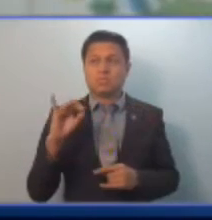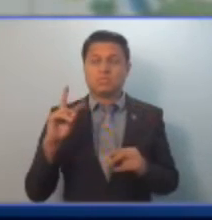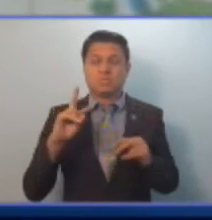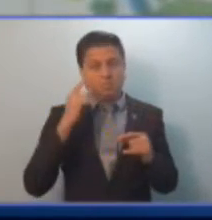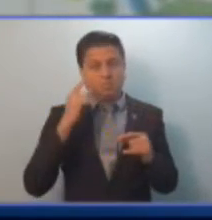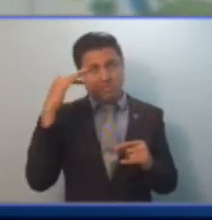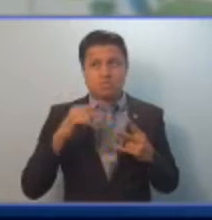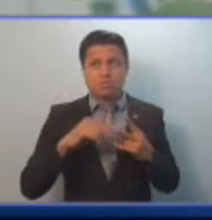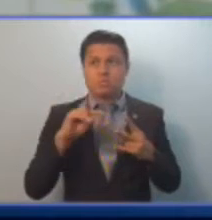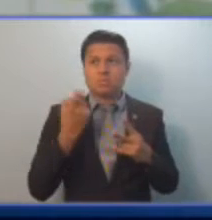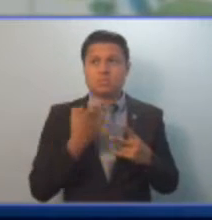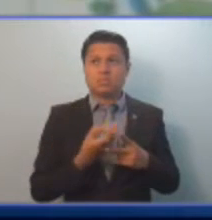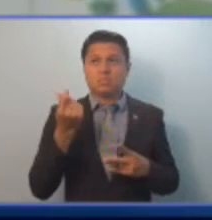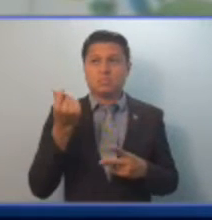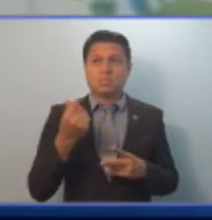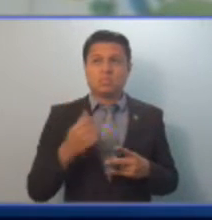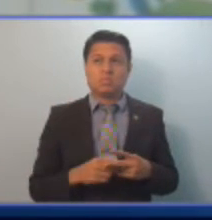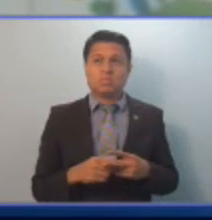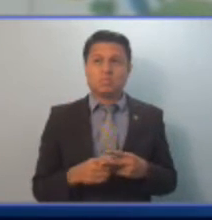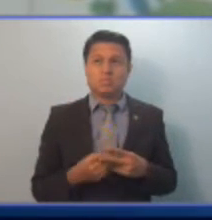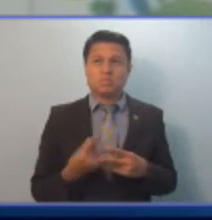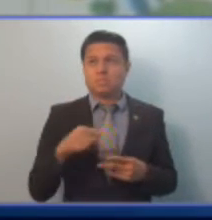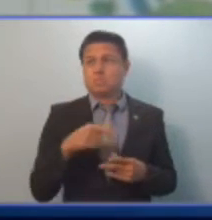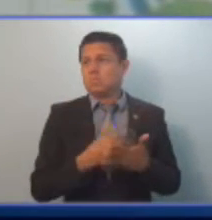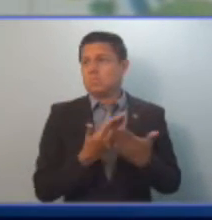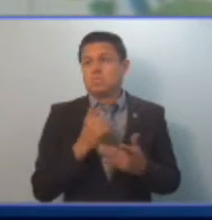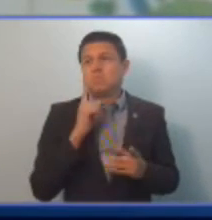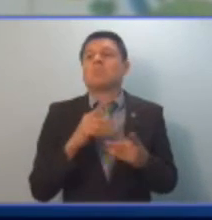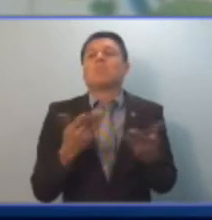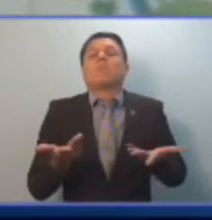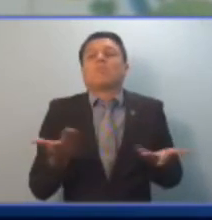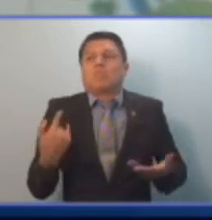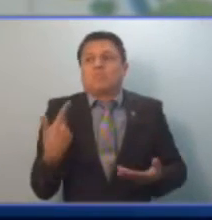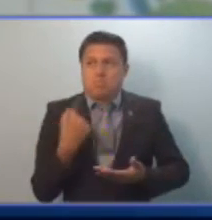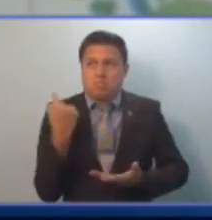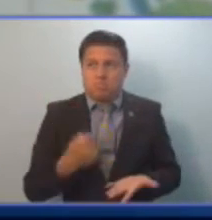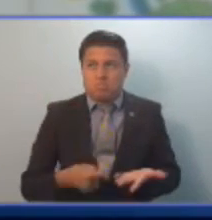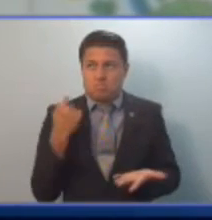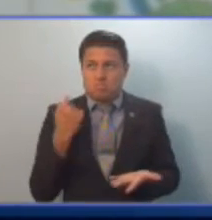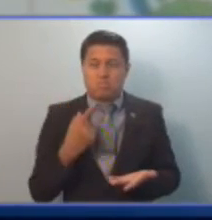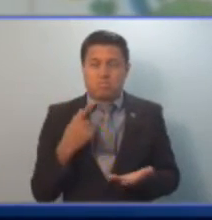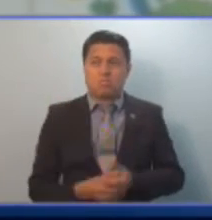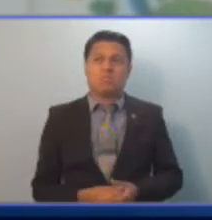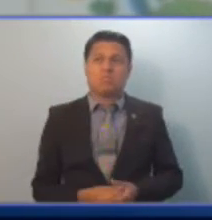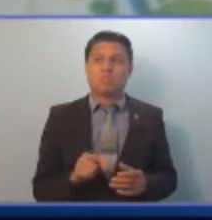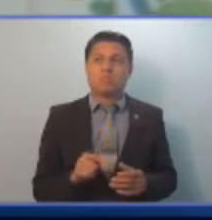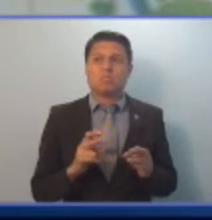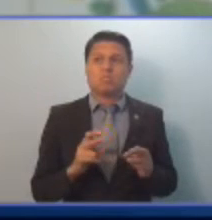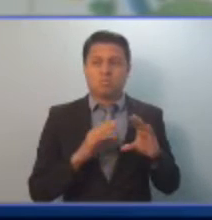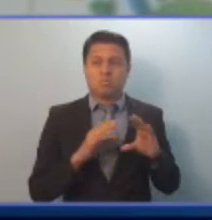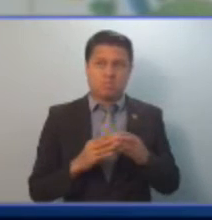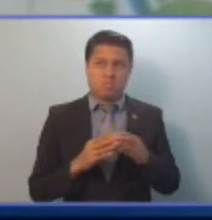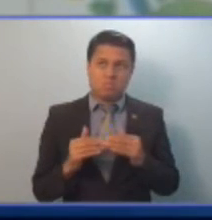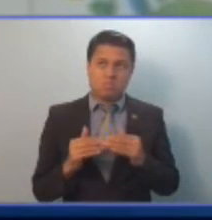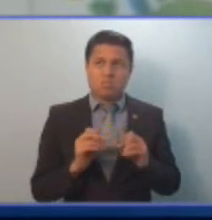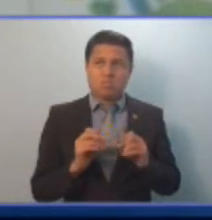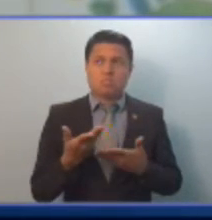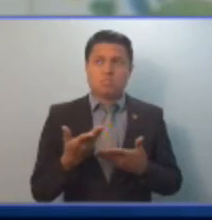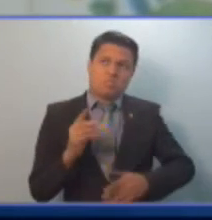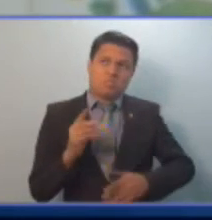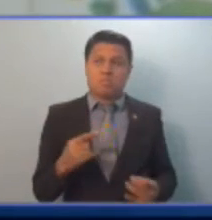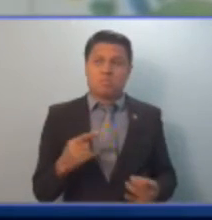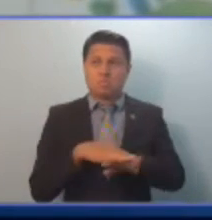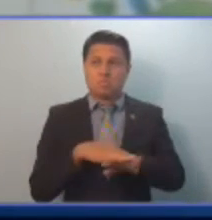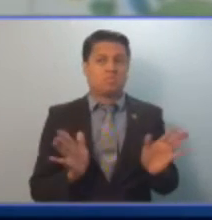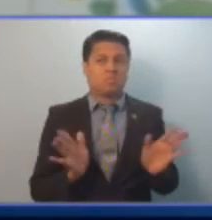o económicos, no tiene sentido ser juez. Por un lado, entonces categóricamente le puedo decir, yo no pertenezco a